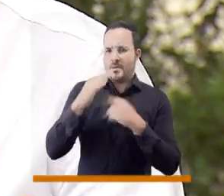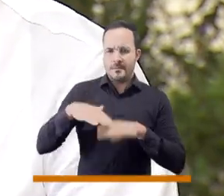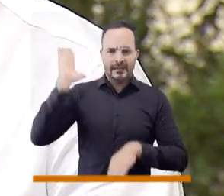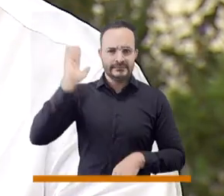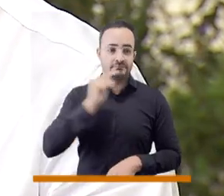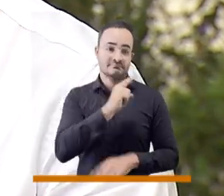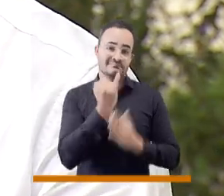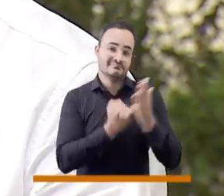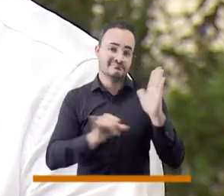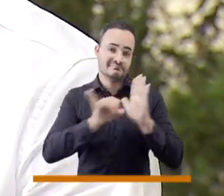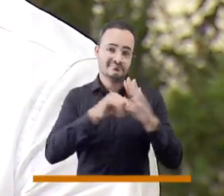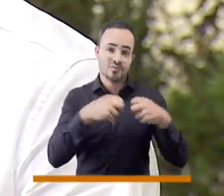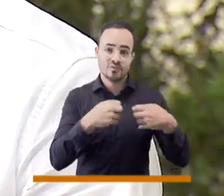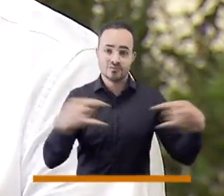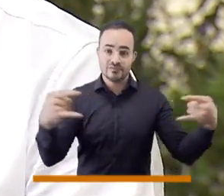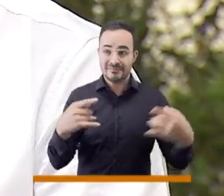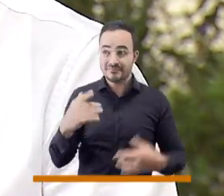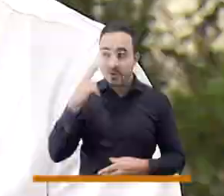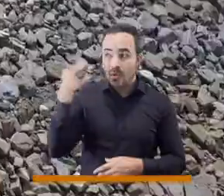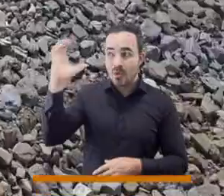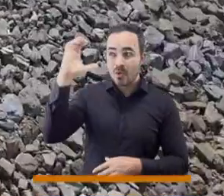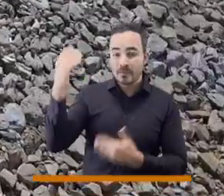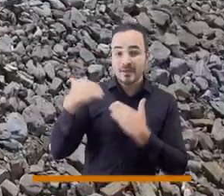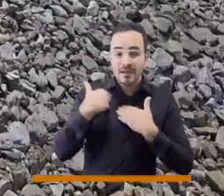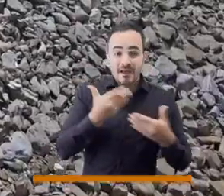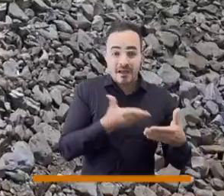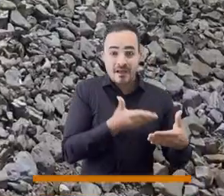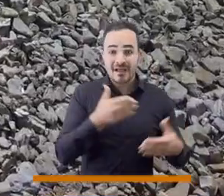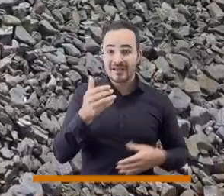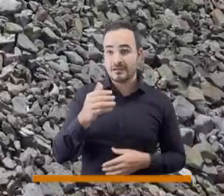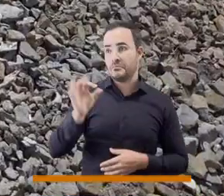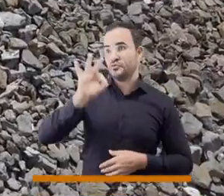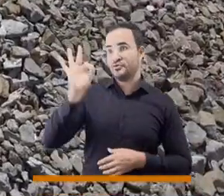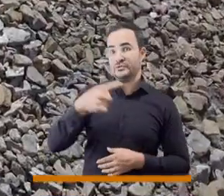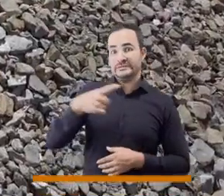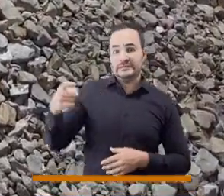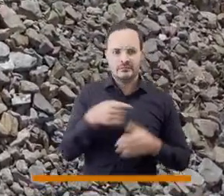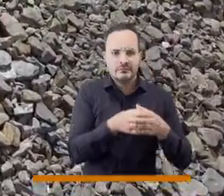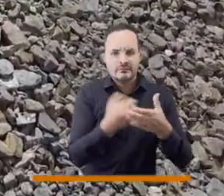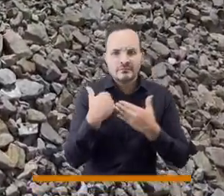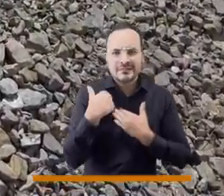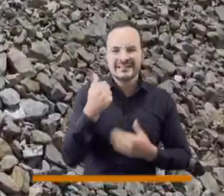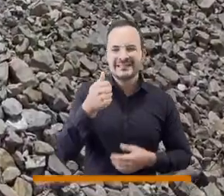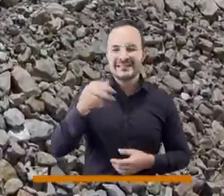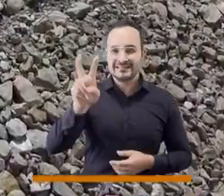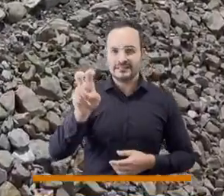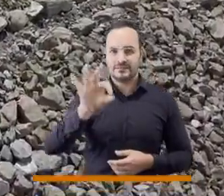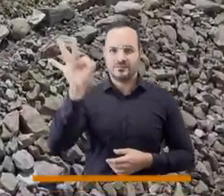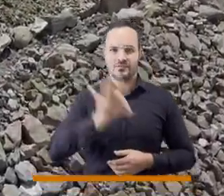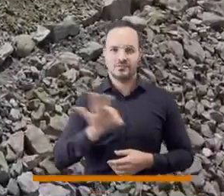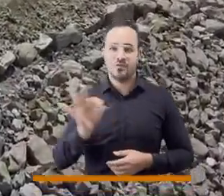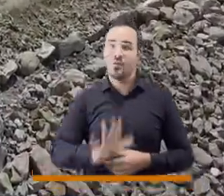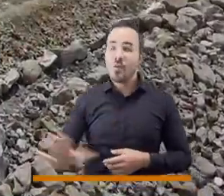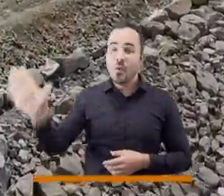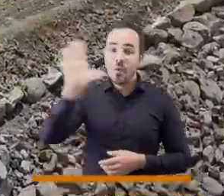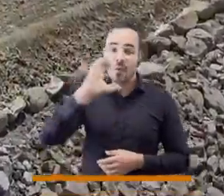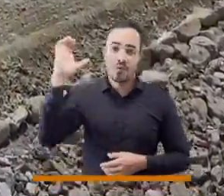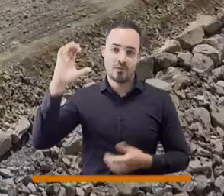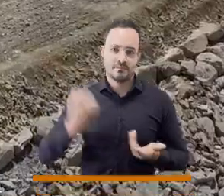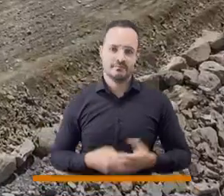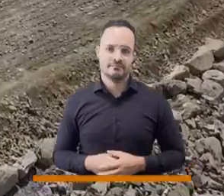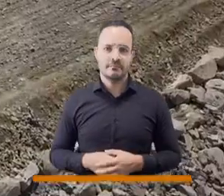departamento, con proyección nacional, es Hidroituango. 17% de la seguridad energética del país. Además, en un momento